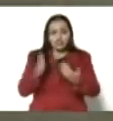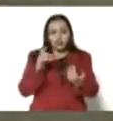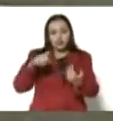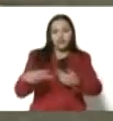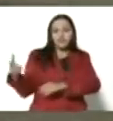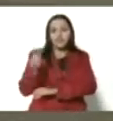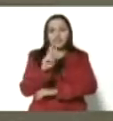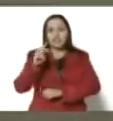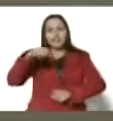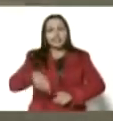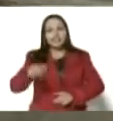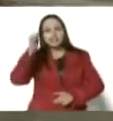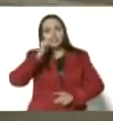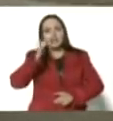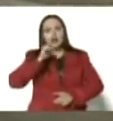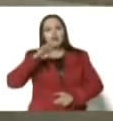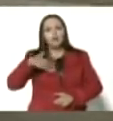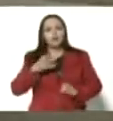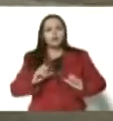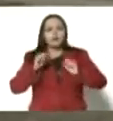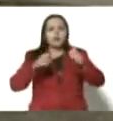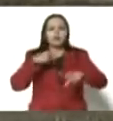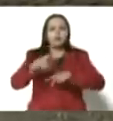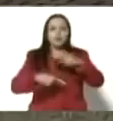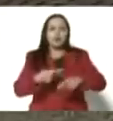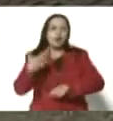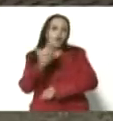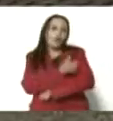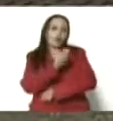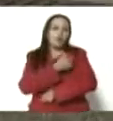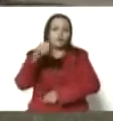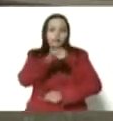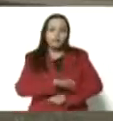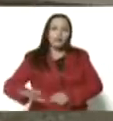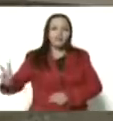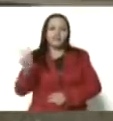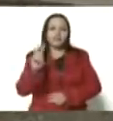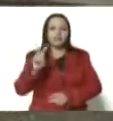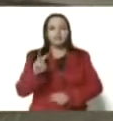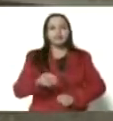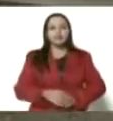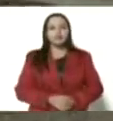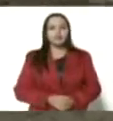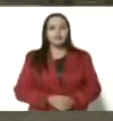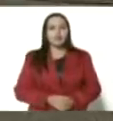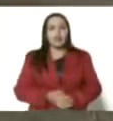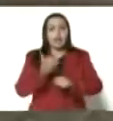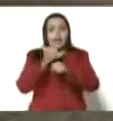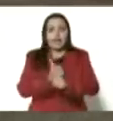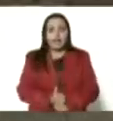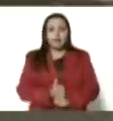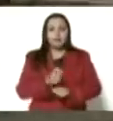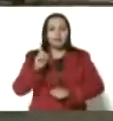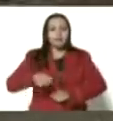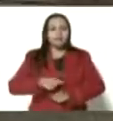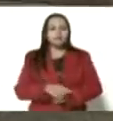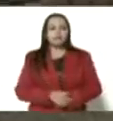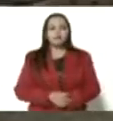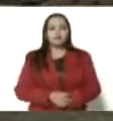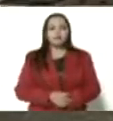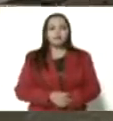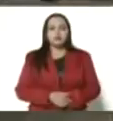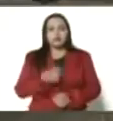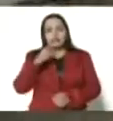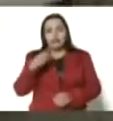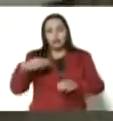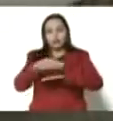venezolano este sábado para iniciar el proceso de inmunización masiva de la población venezolana. Se espera, decía también el ministro del Poder